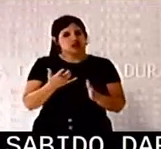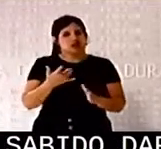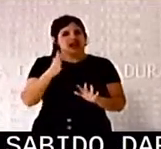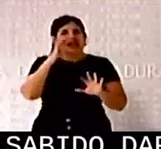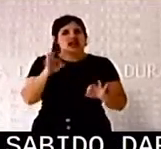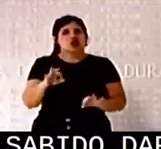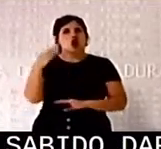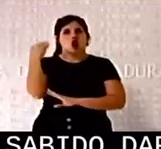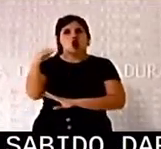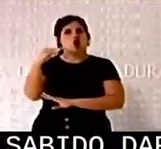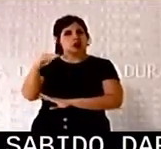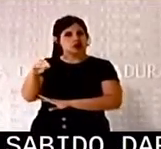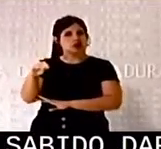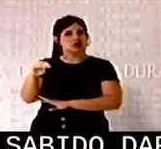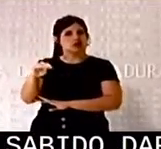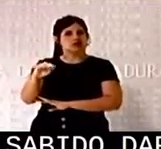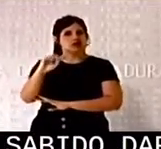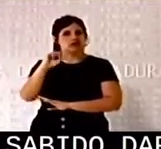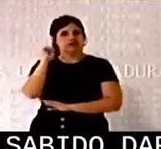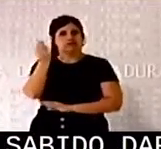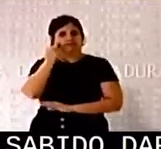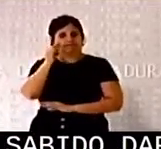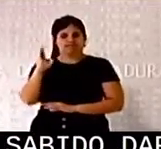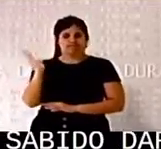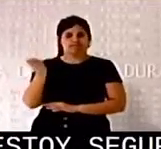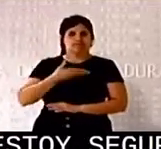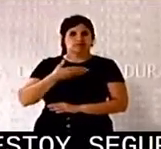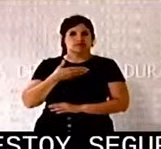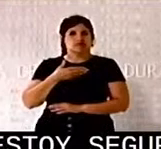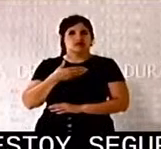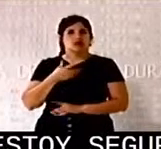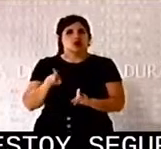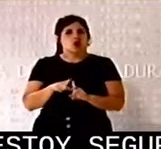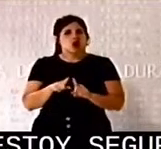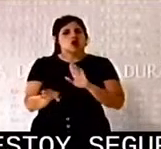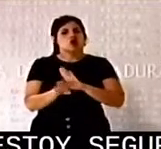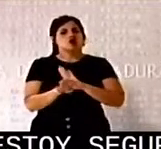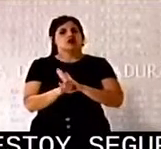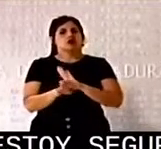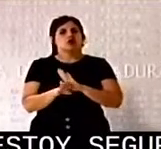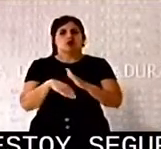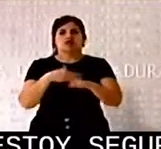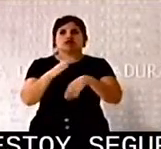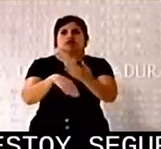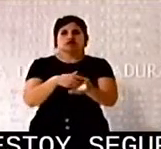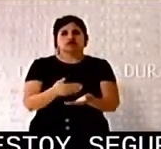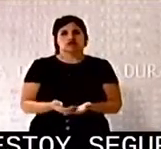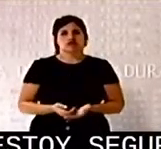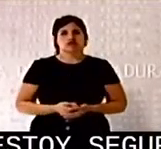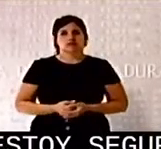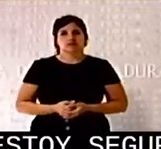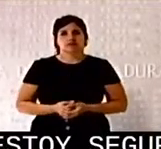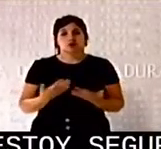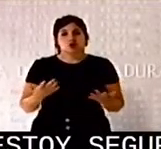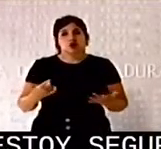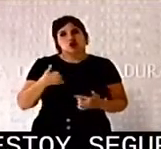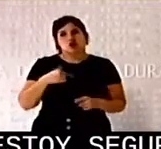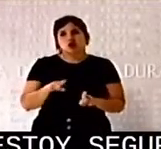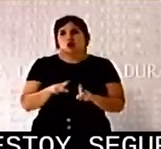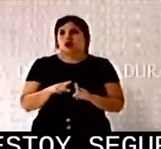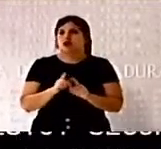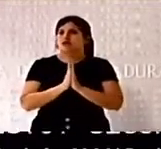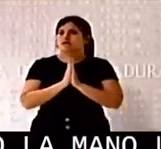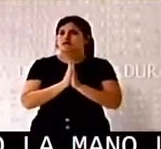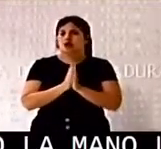tiempo y estoy seguro de que la van a seguir dando. Y le tiendo la mano a las